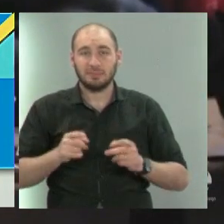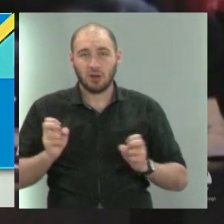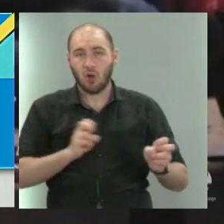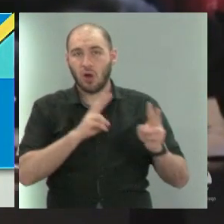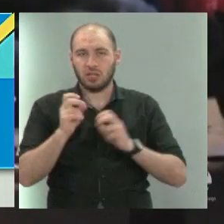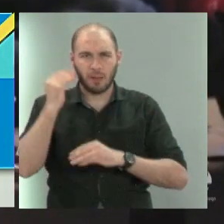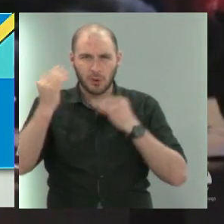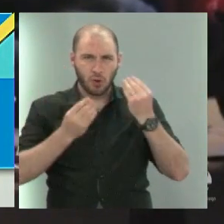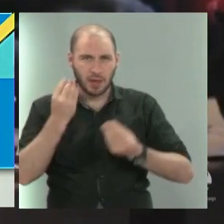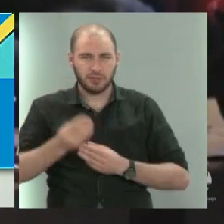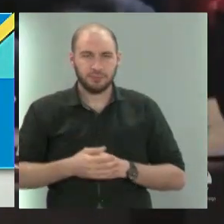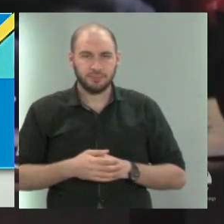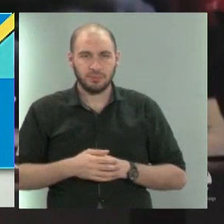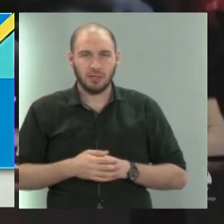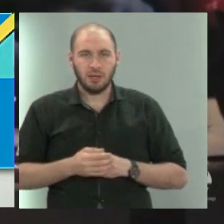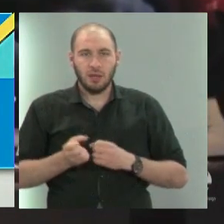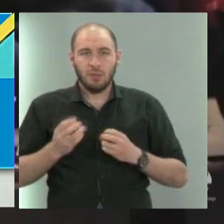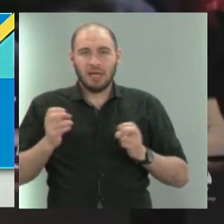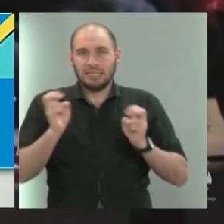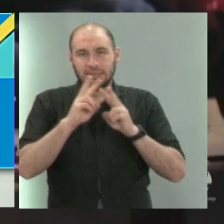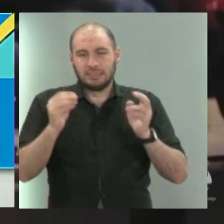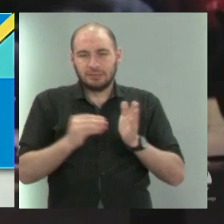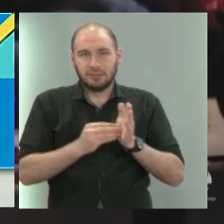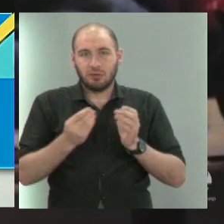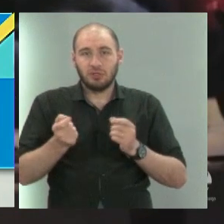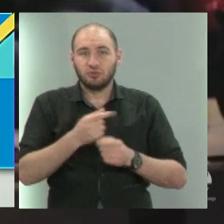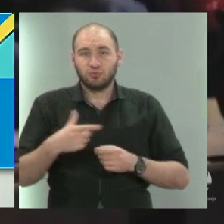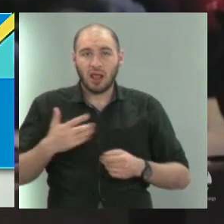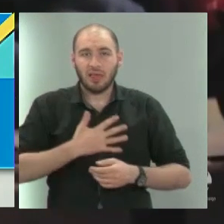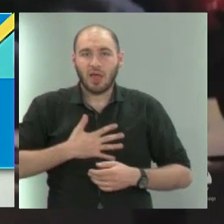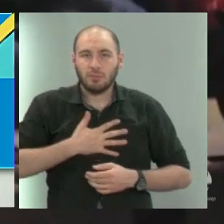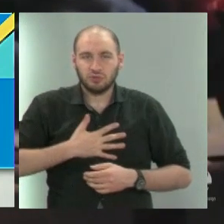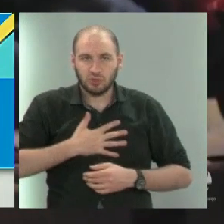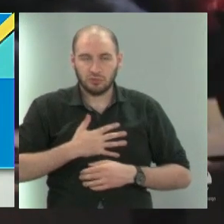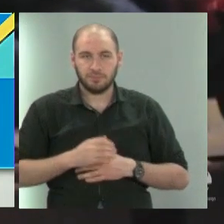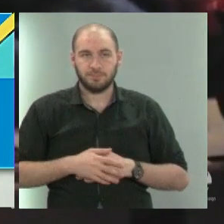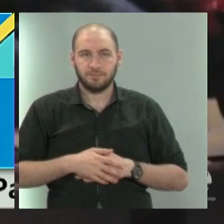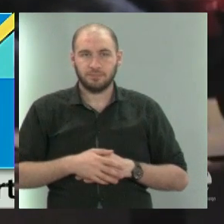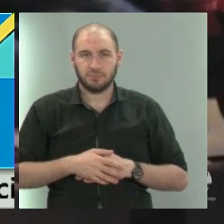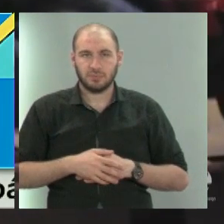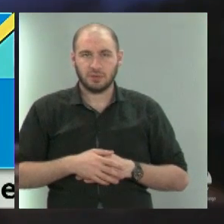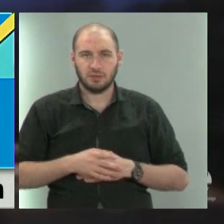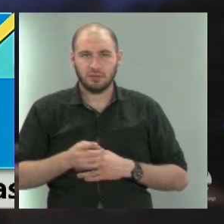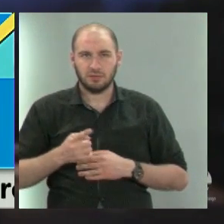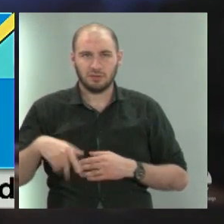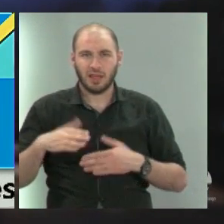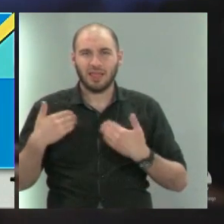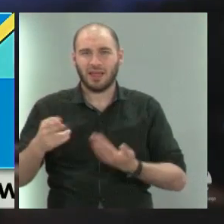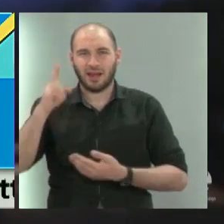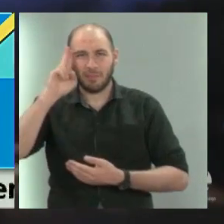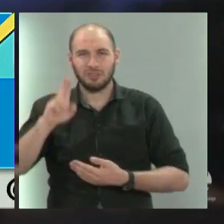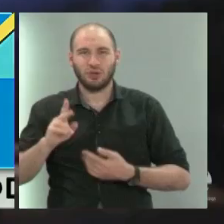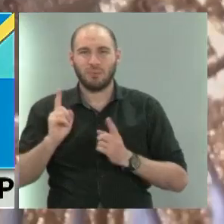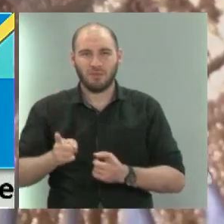que me preocupa mucho, por ponerle un nombre, ¿no?, el salario emocional, ¿no? O sea, la consideración que se le debe tener